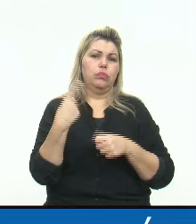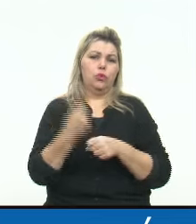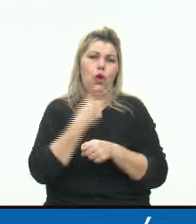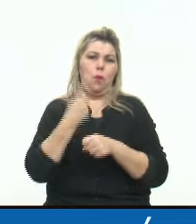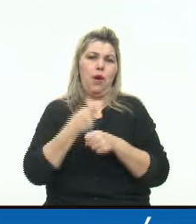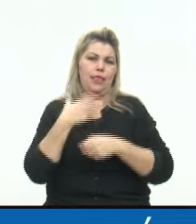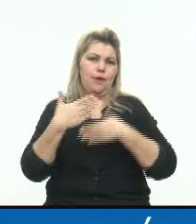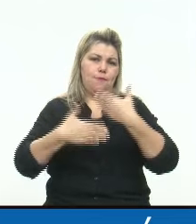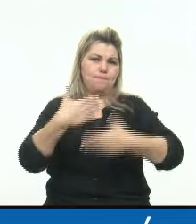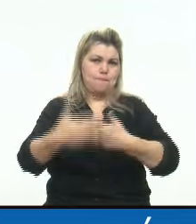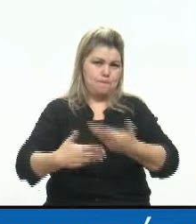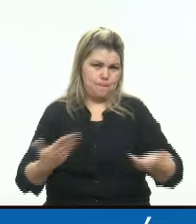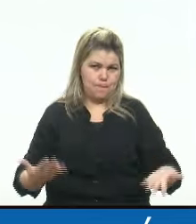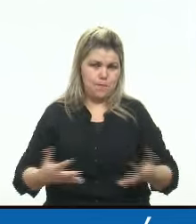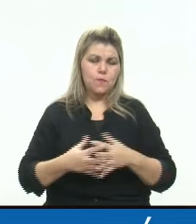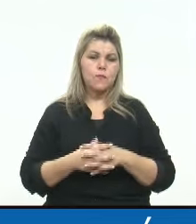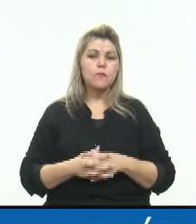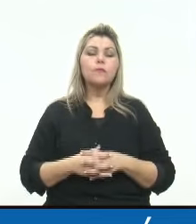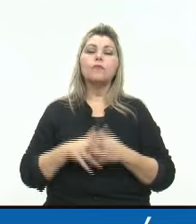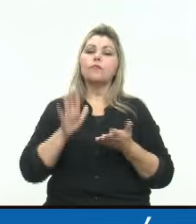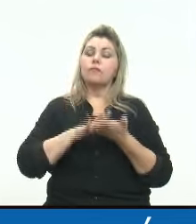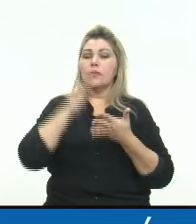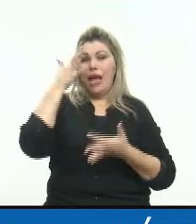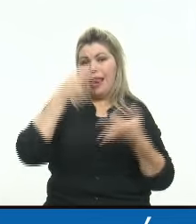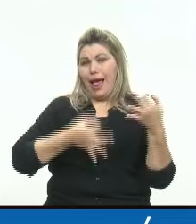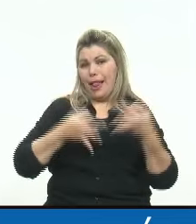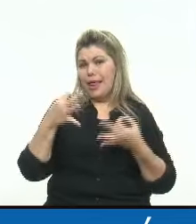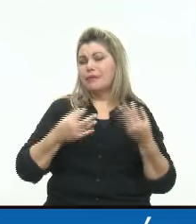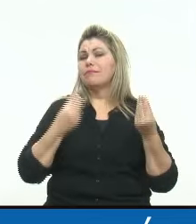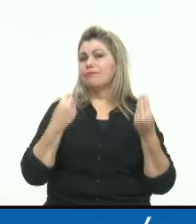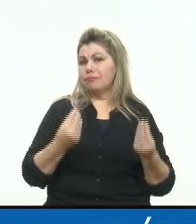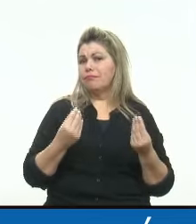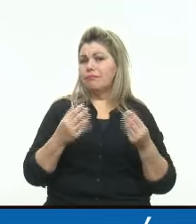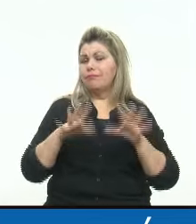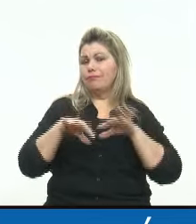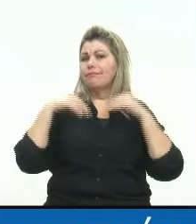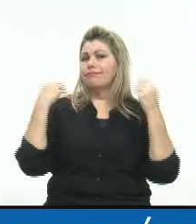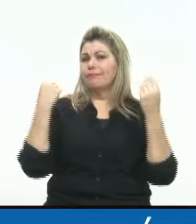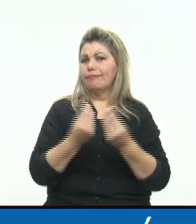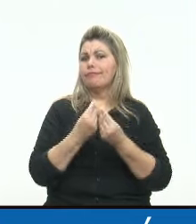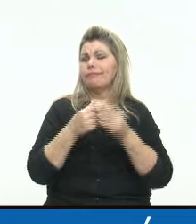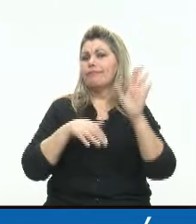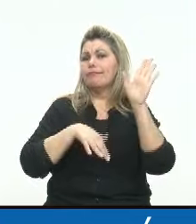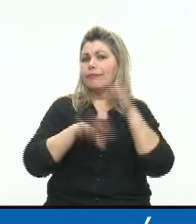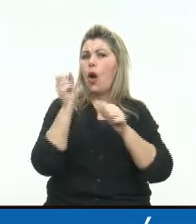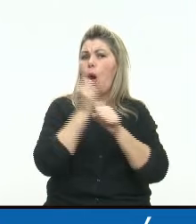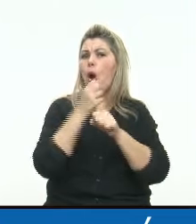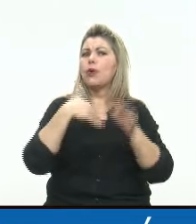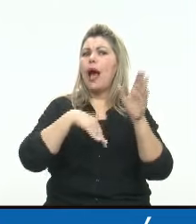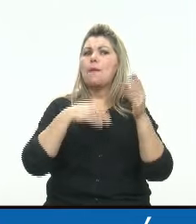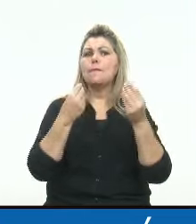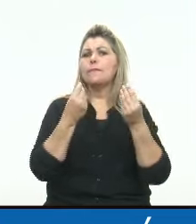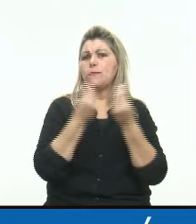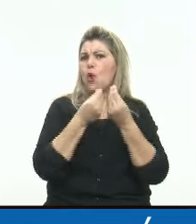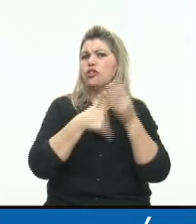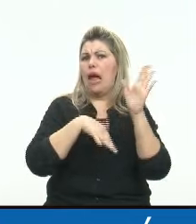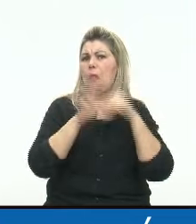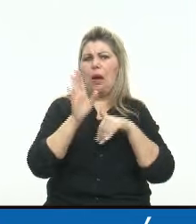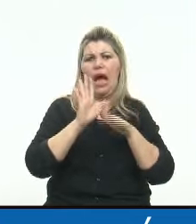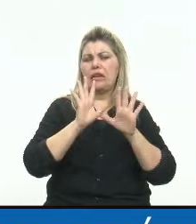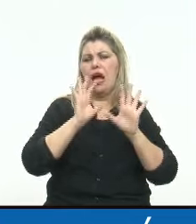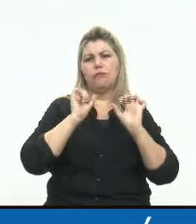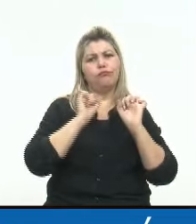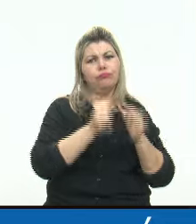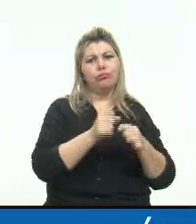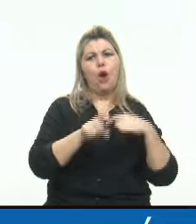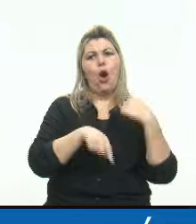ejecución. Del análisis se concluye que gran cantidad de las obras se rescindirán, otras iniciarán un proceso de transferencia para